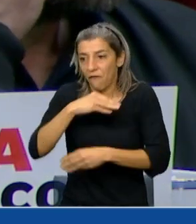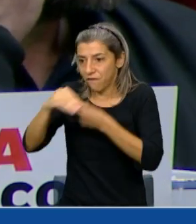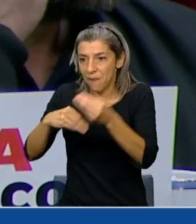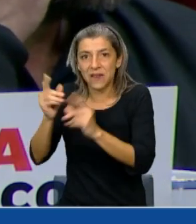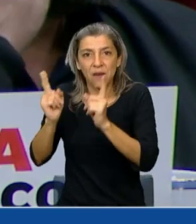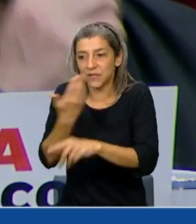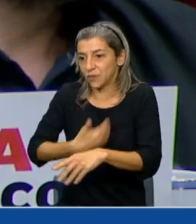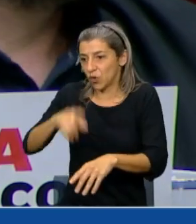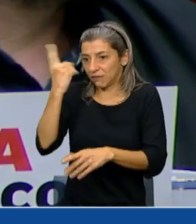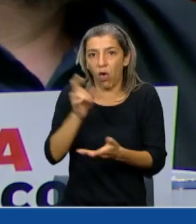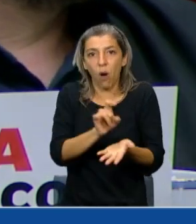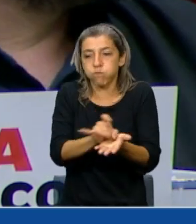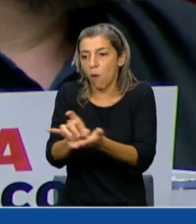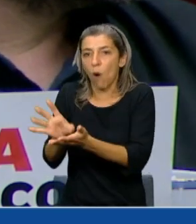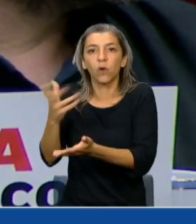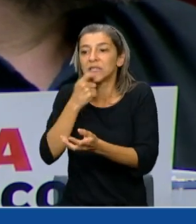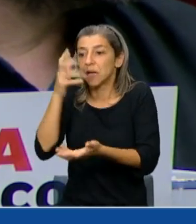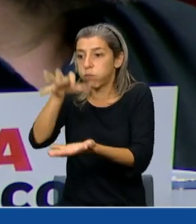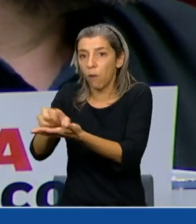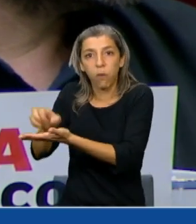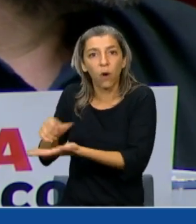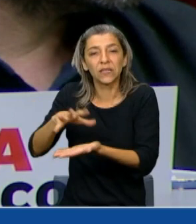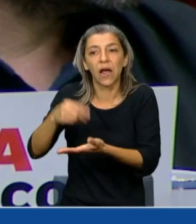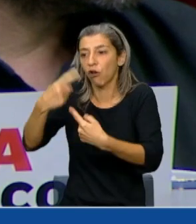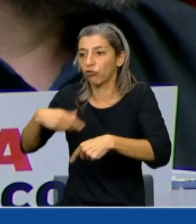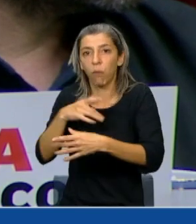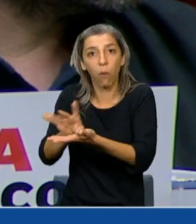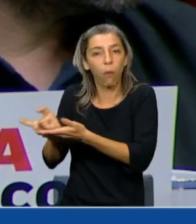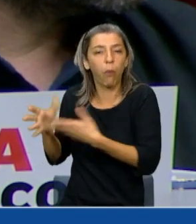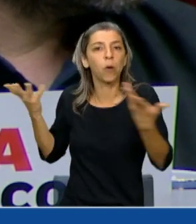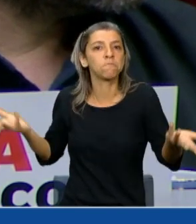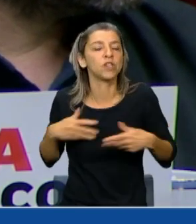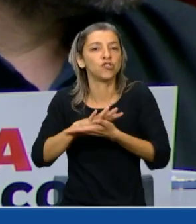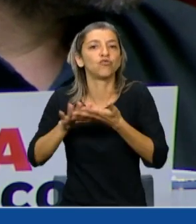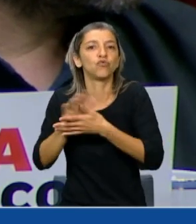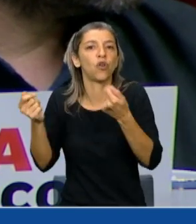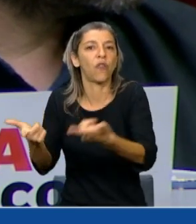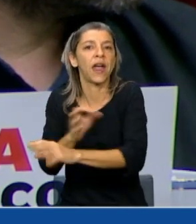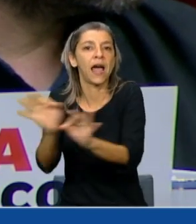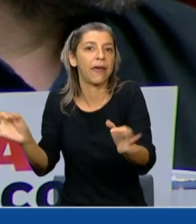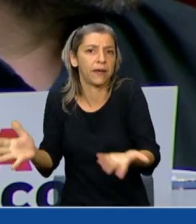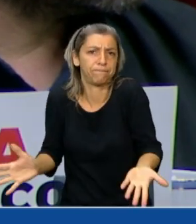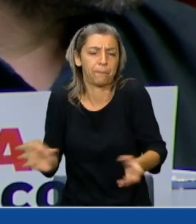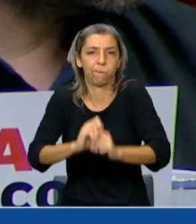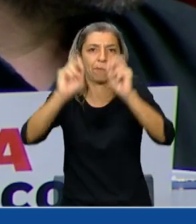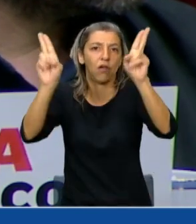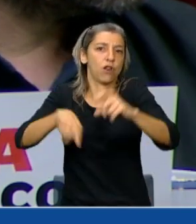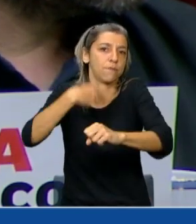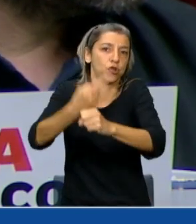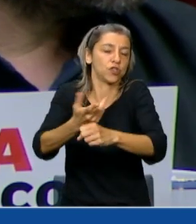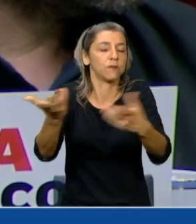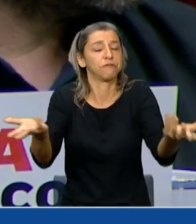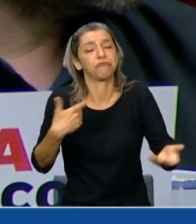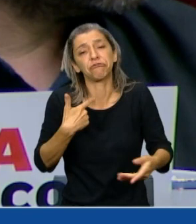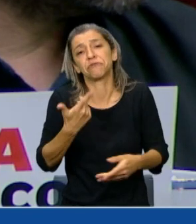haber una solución. Así que con todas estas críticas, y a pesar de que incluso este proyecto con